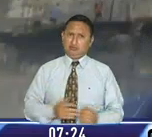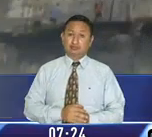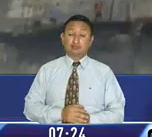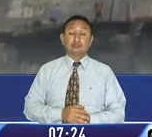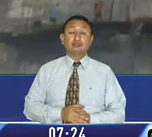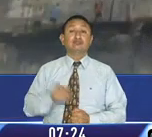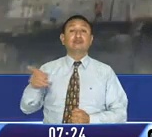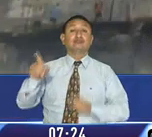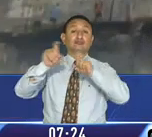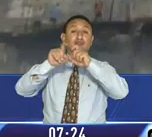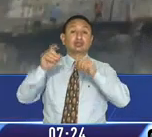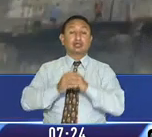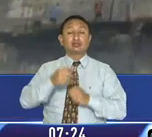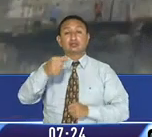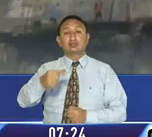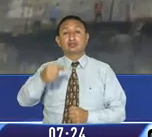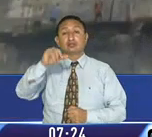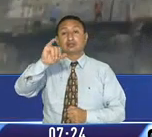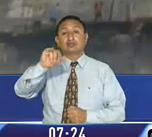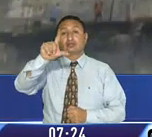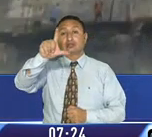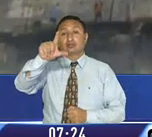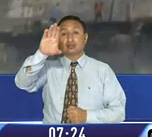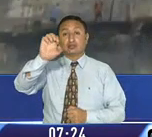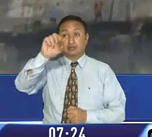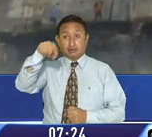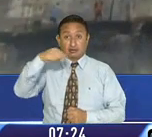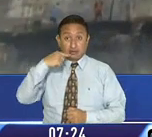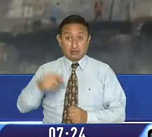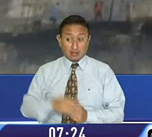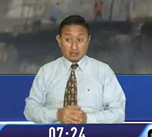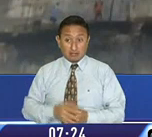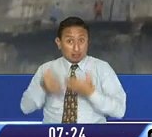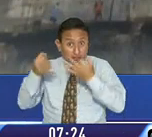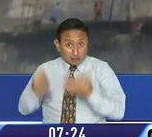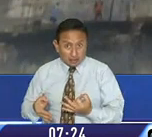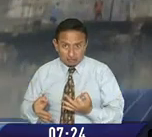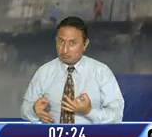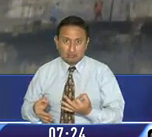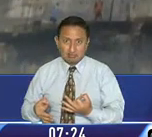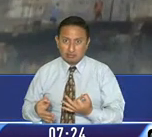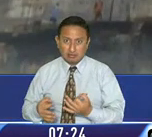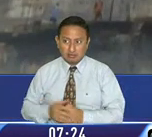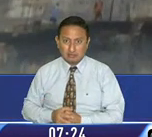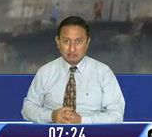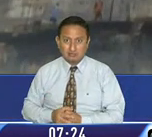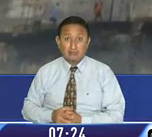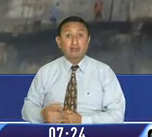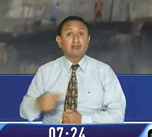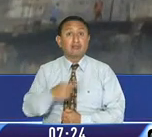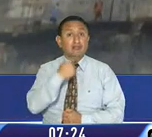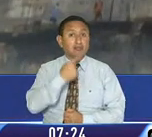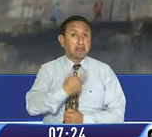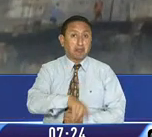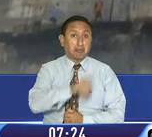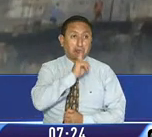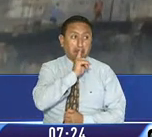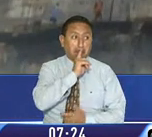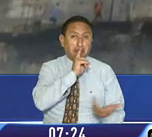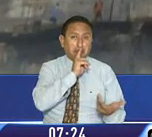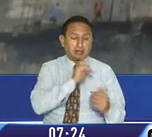representada, Ginsberg, es un contratista incumplido, pero lo que no se ha dicho y nos ha dado a conocer es que en febrero del